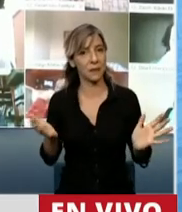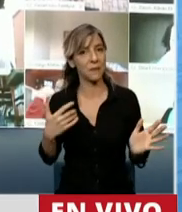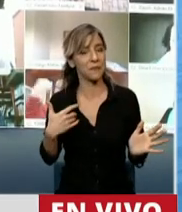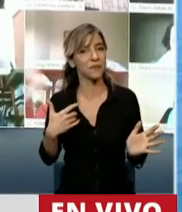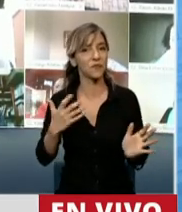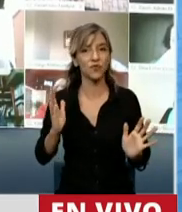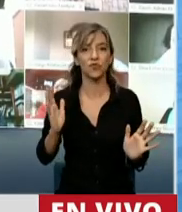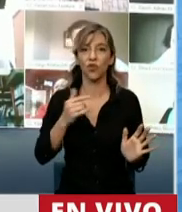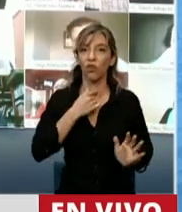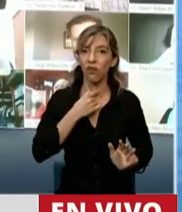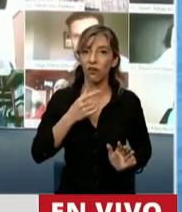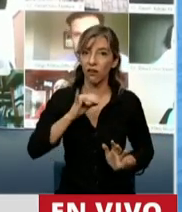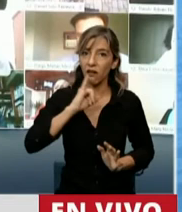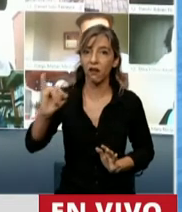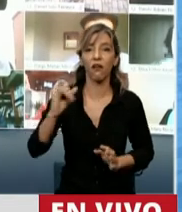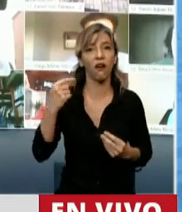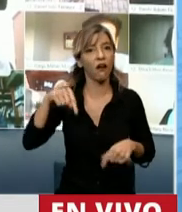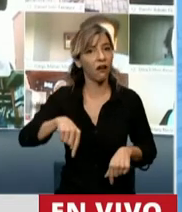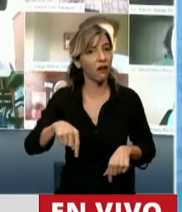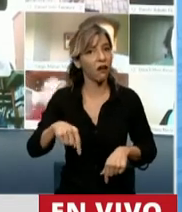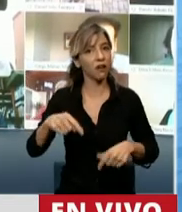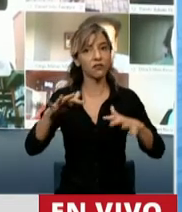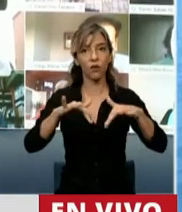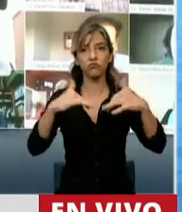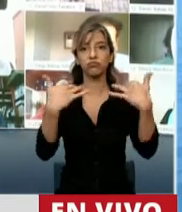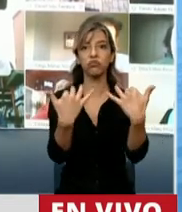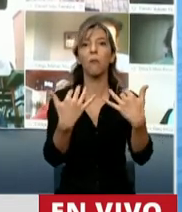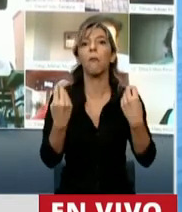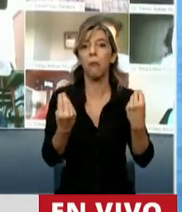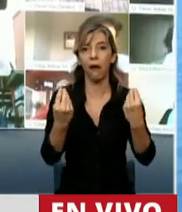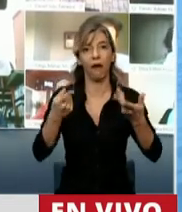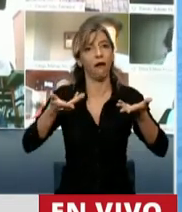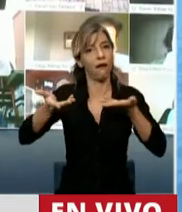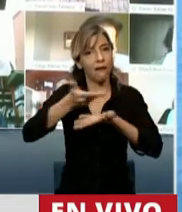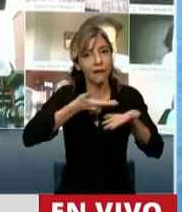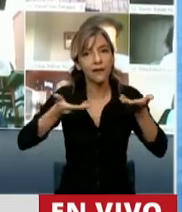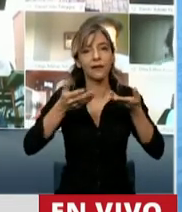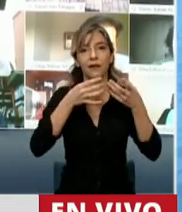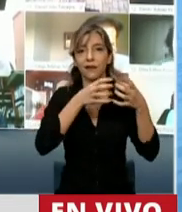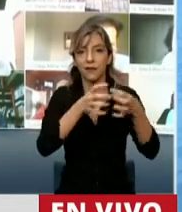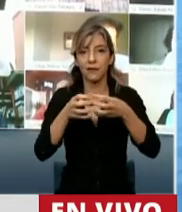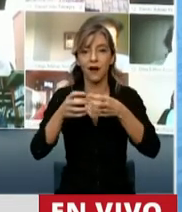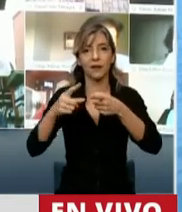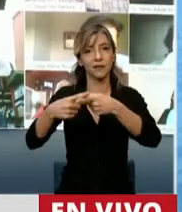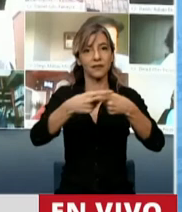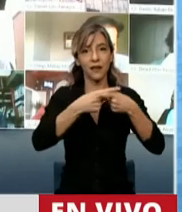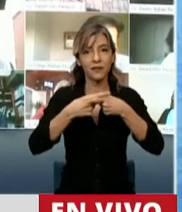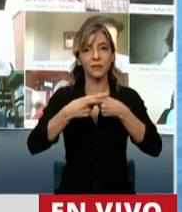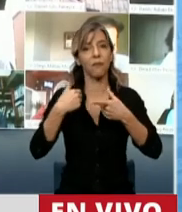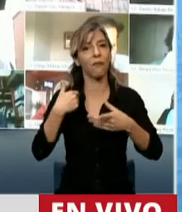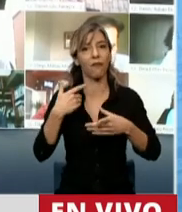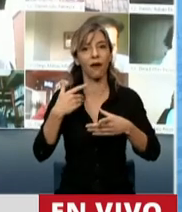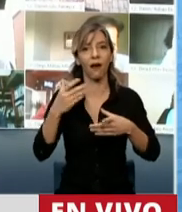un parlamento es para escuchar, para debatir, para que se oír lo que tienen que decir